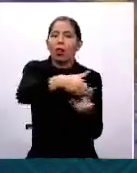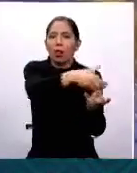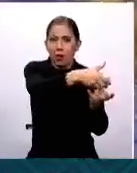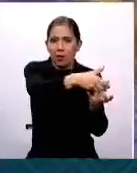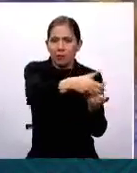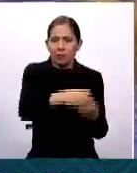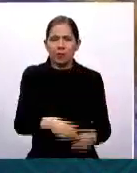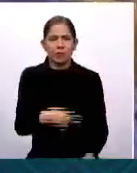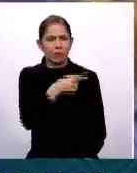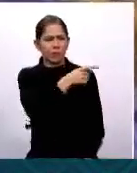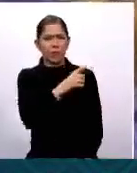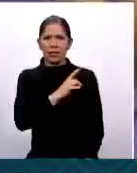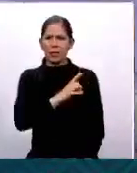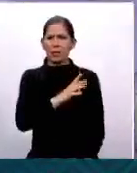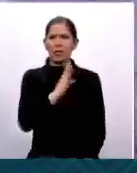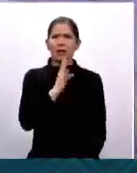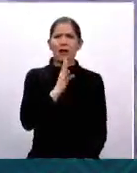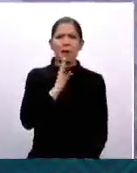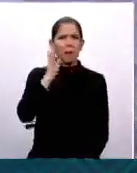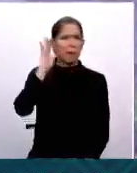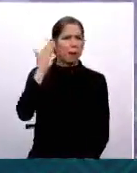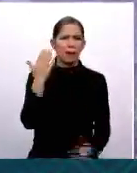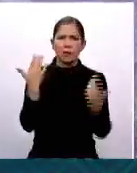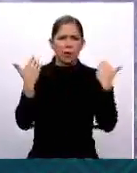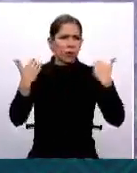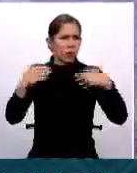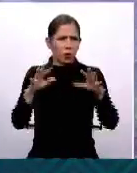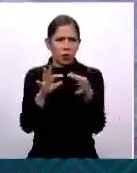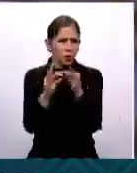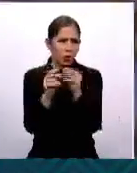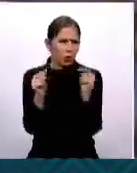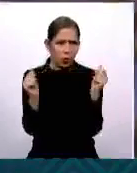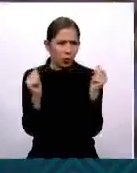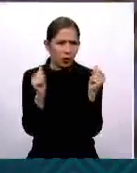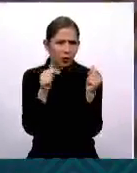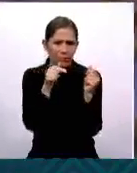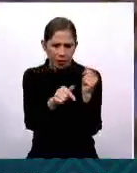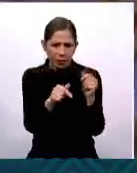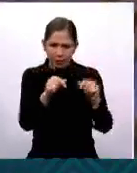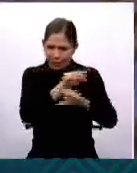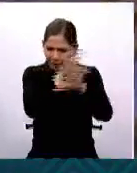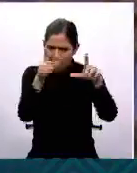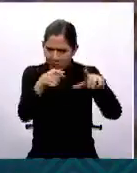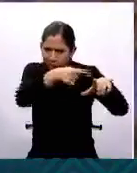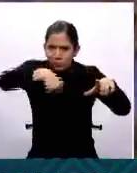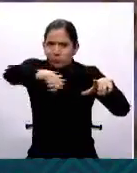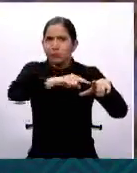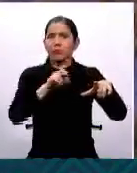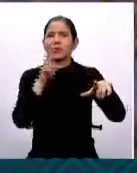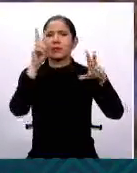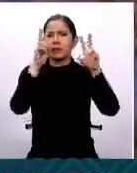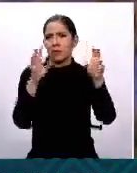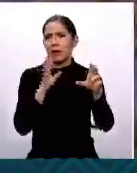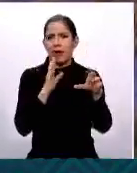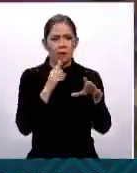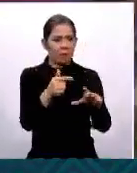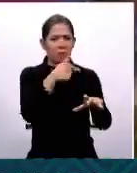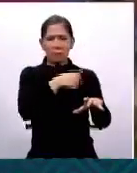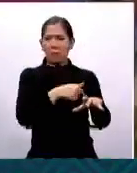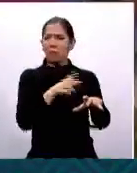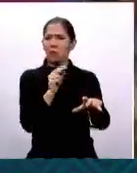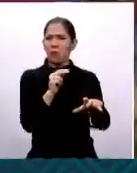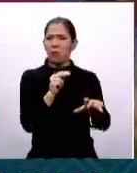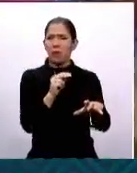de resolver un litigio concreto y bien definido. Ello confirma que la